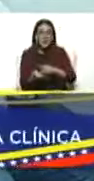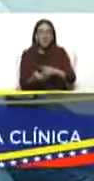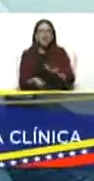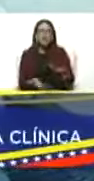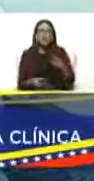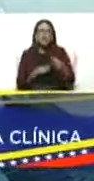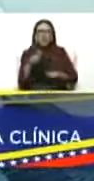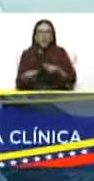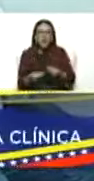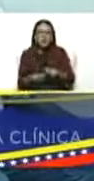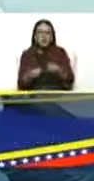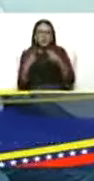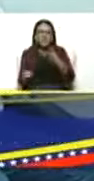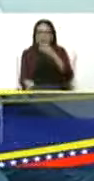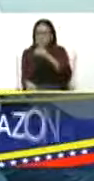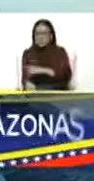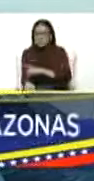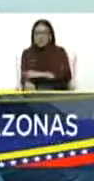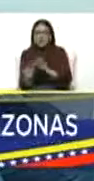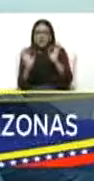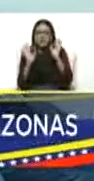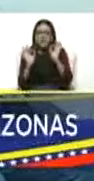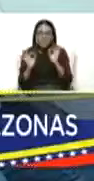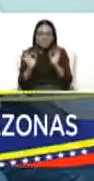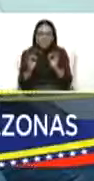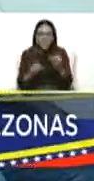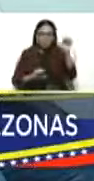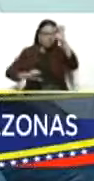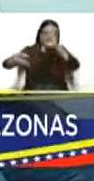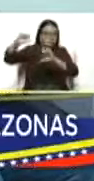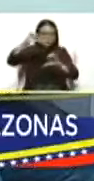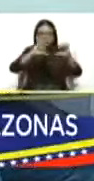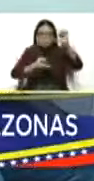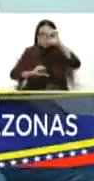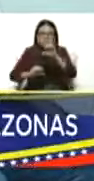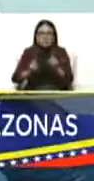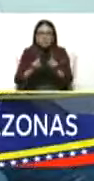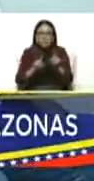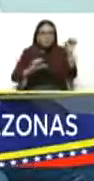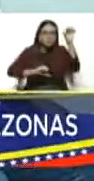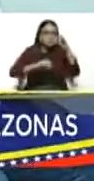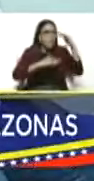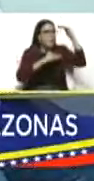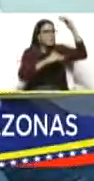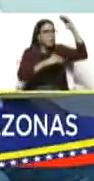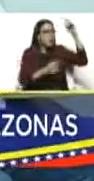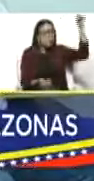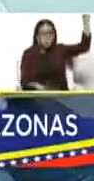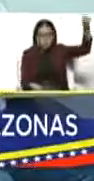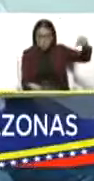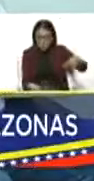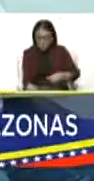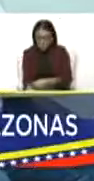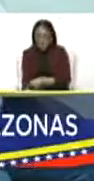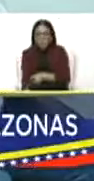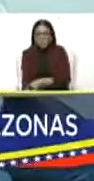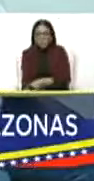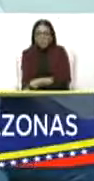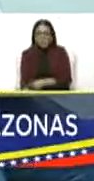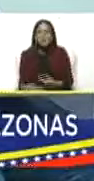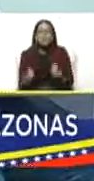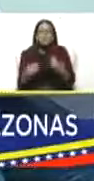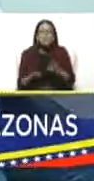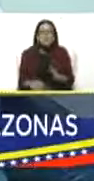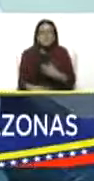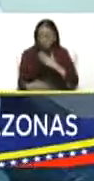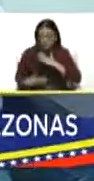se prepara ya en la sala de mezcla, doxorubicina, que son pacientes con, sea de mama, sea de